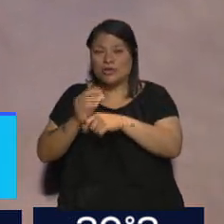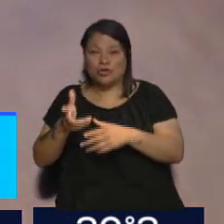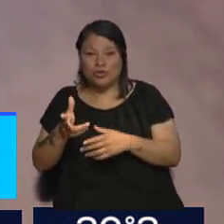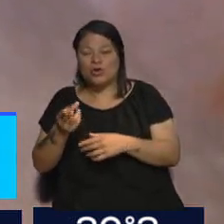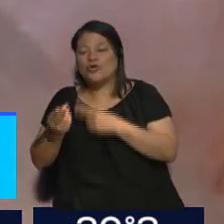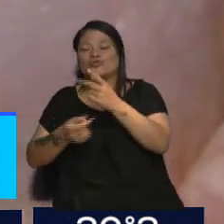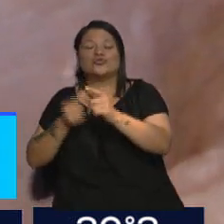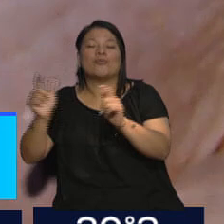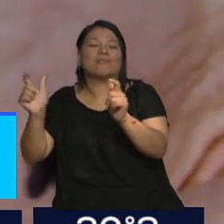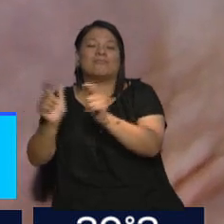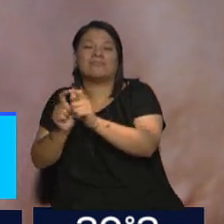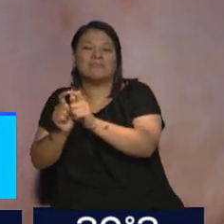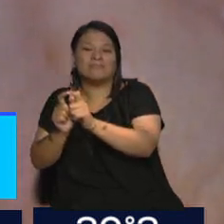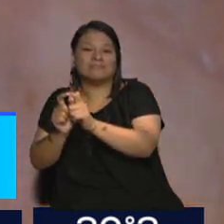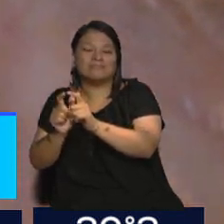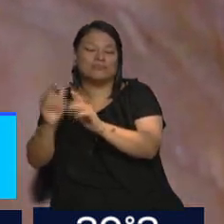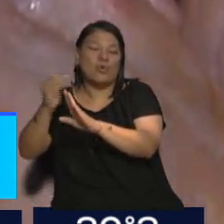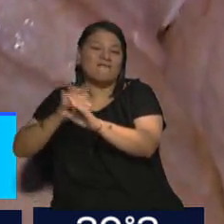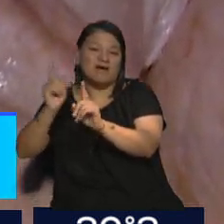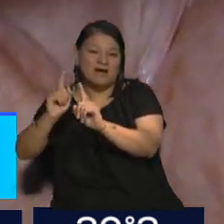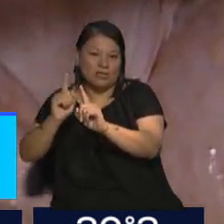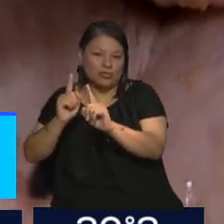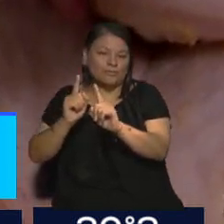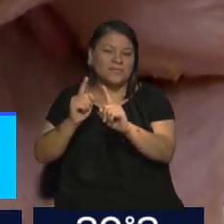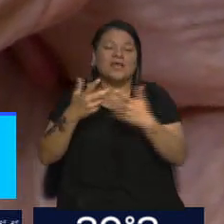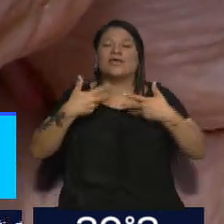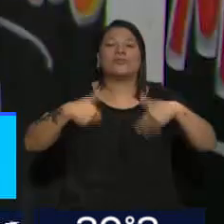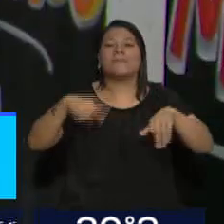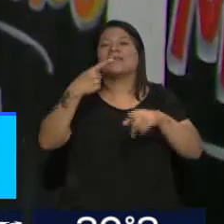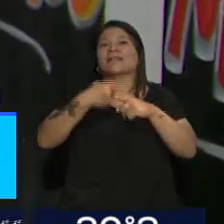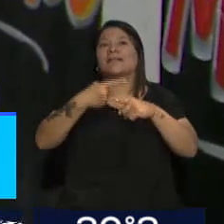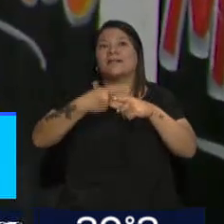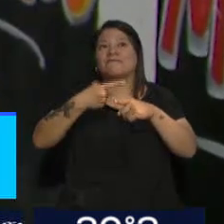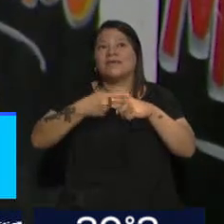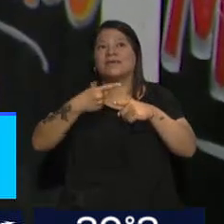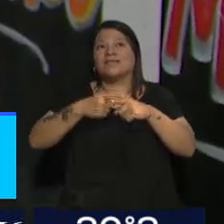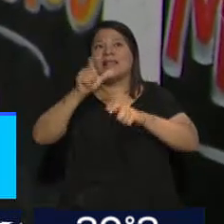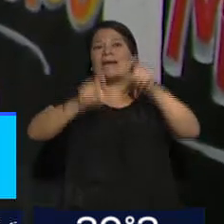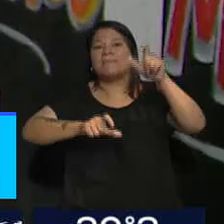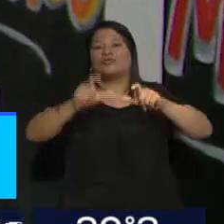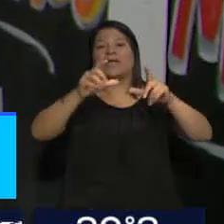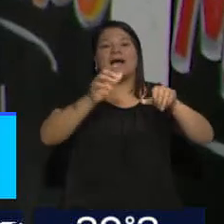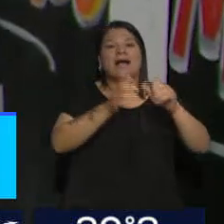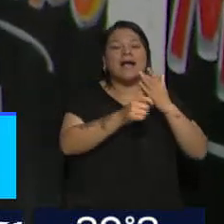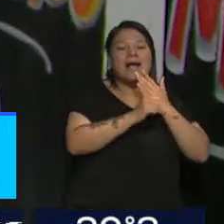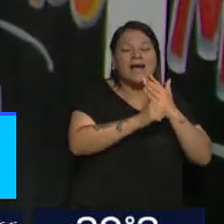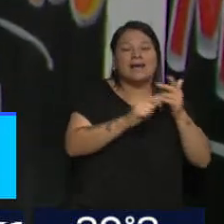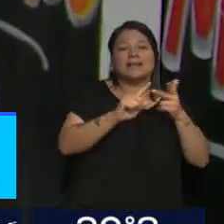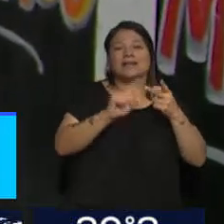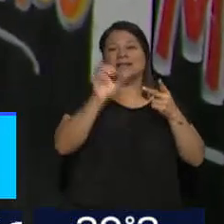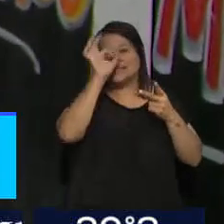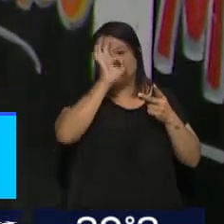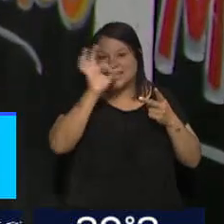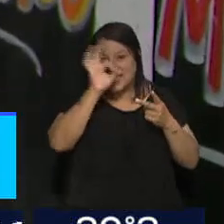porque la carne ha aumentado. Normalmente en la fiesta la gente consumía otro tipo de productos, carne, cerdo